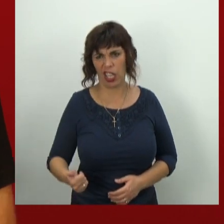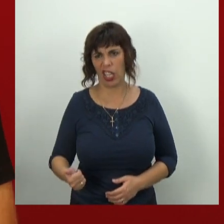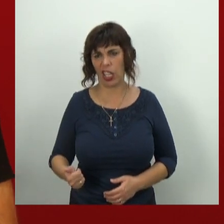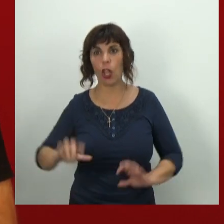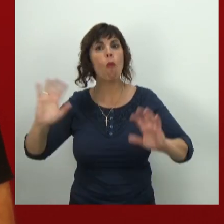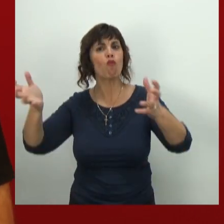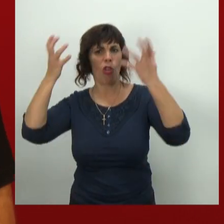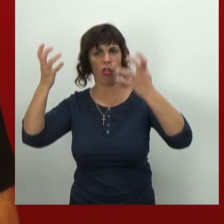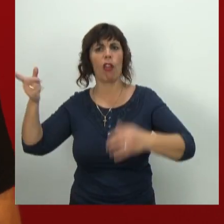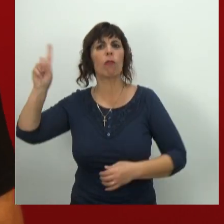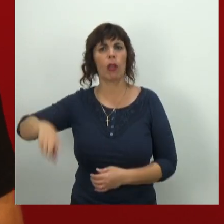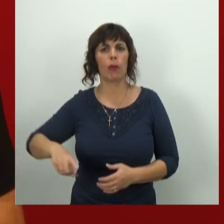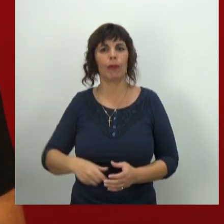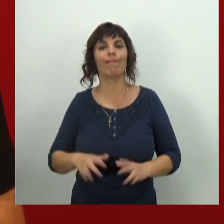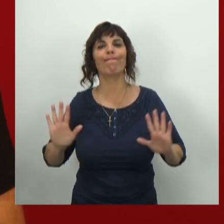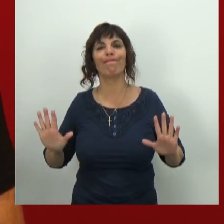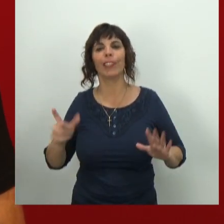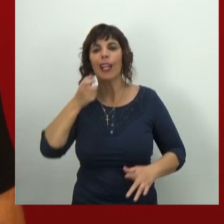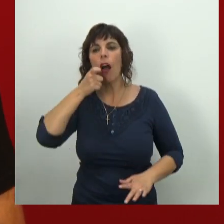Pero esa palabra de reino,